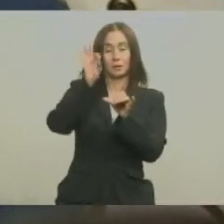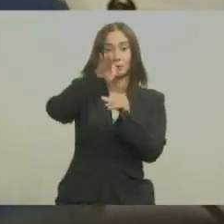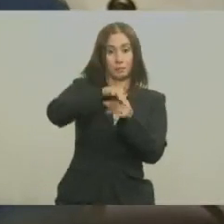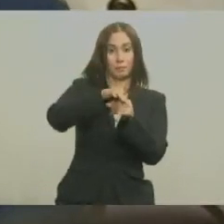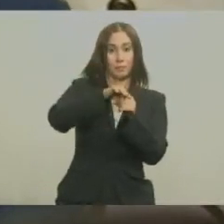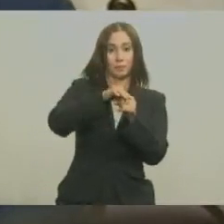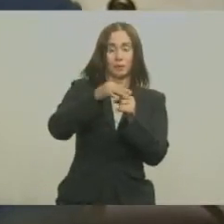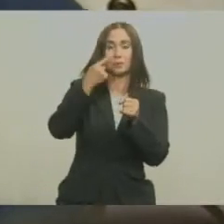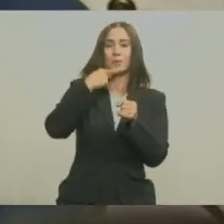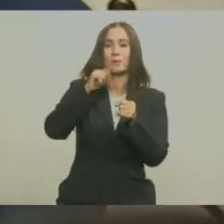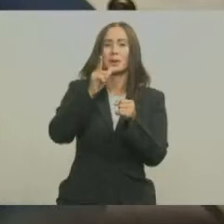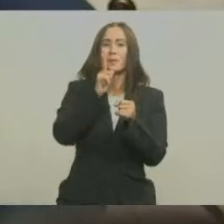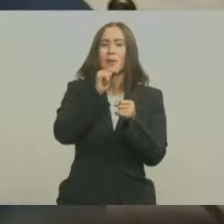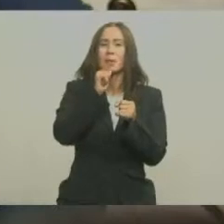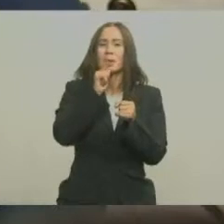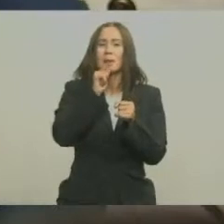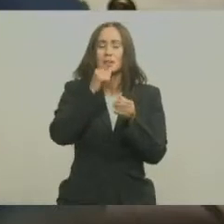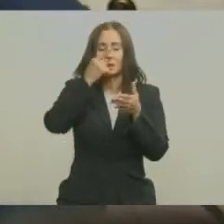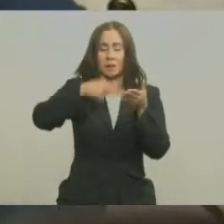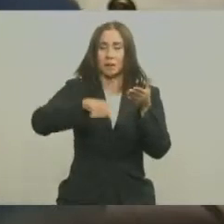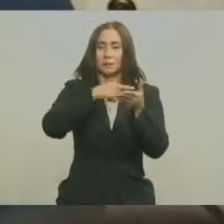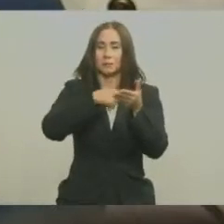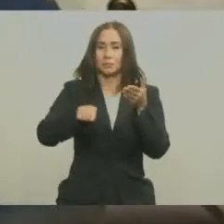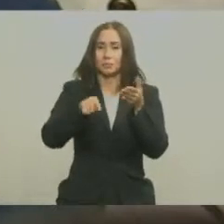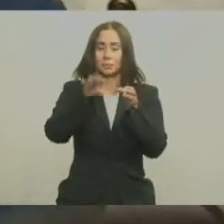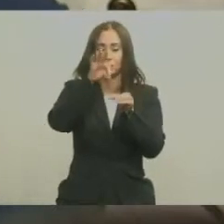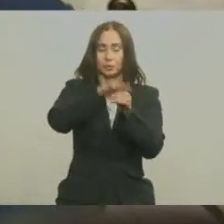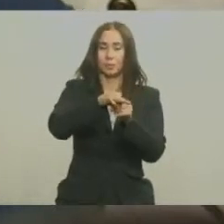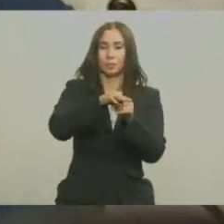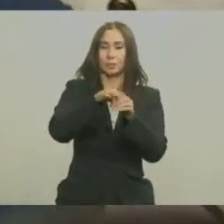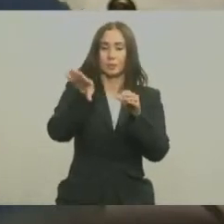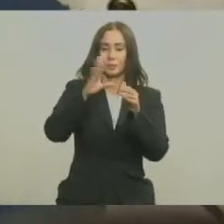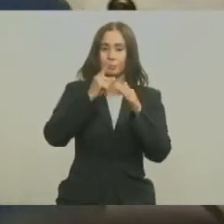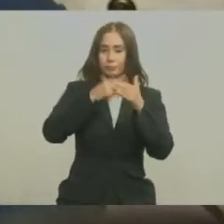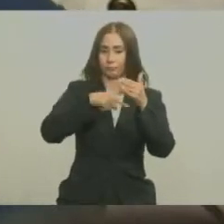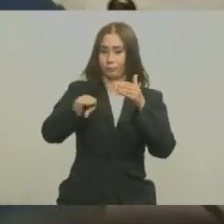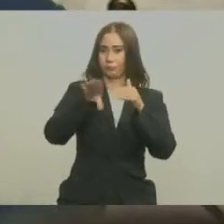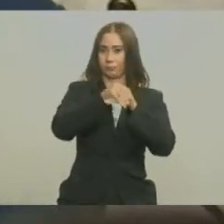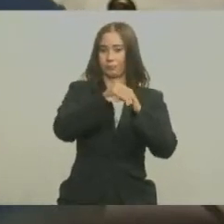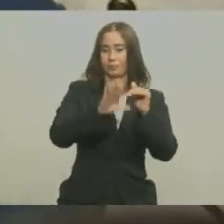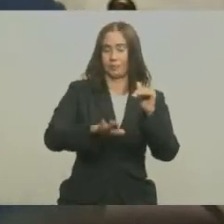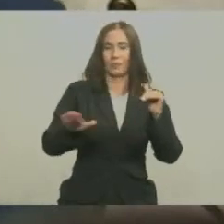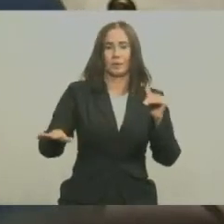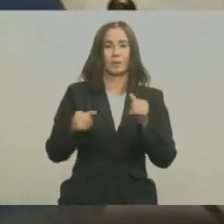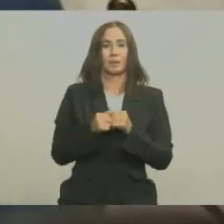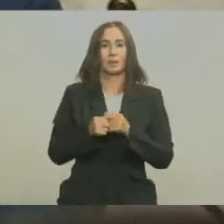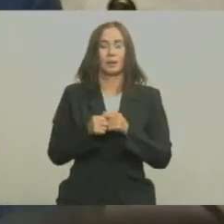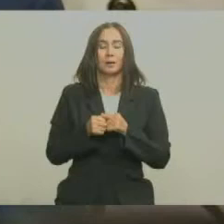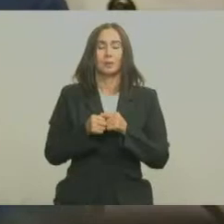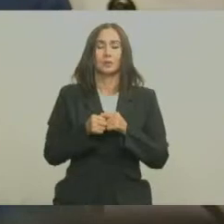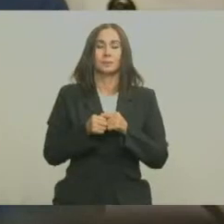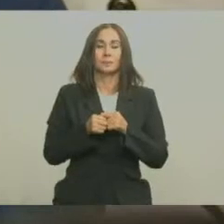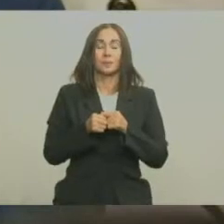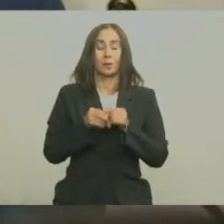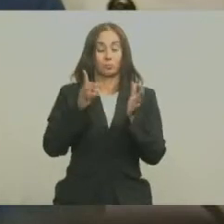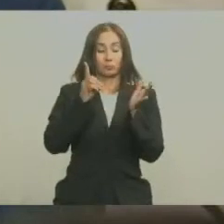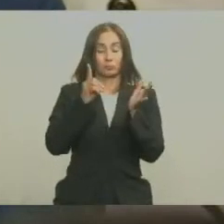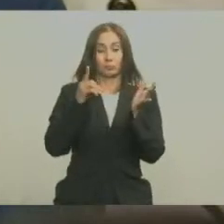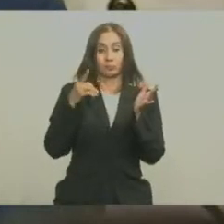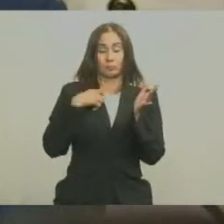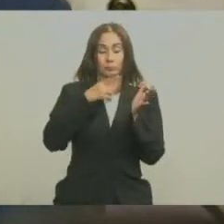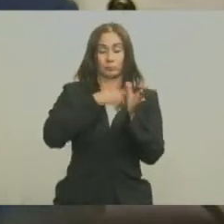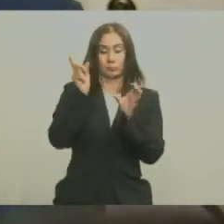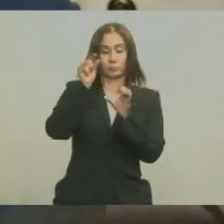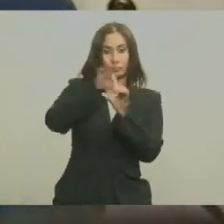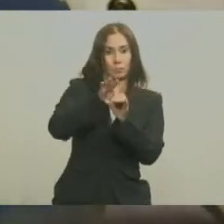que lamentablemente no fue bien comunicada a toda la opinión pública y que